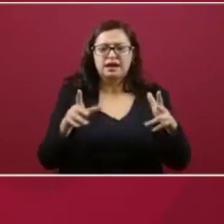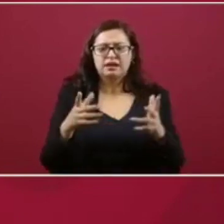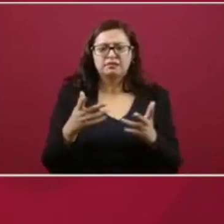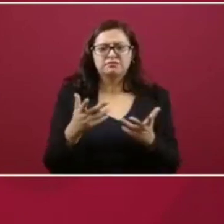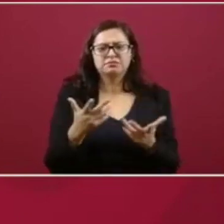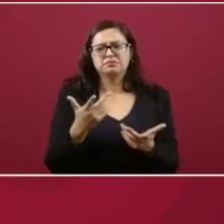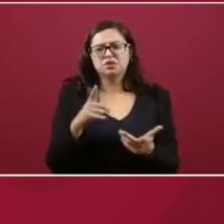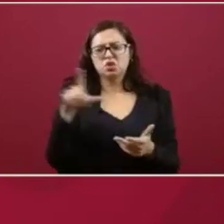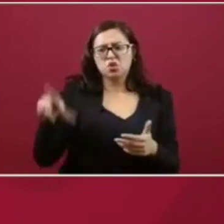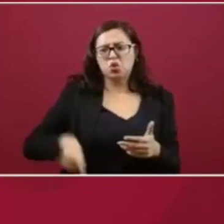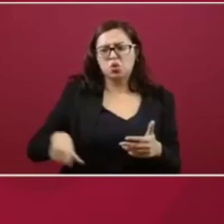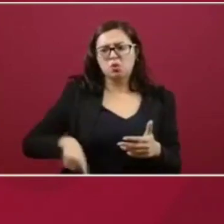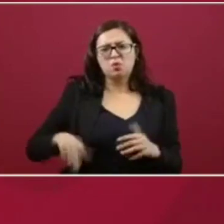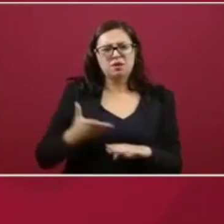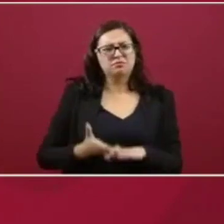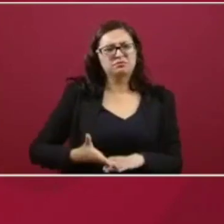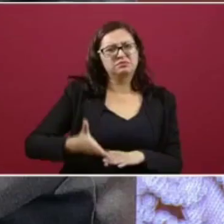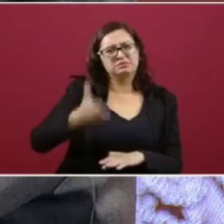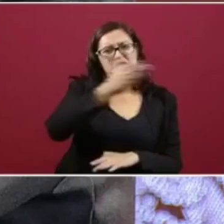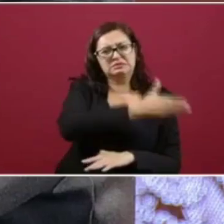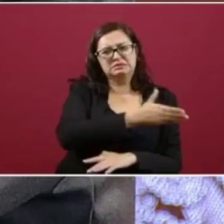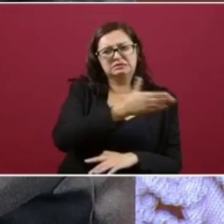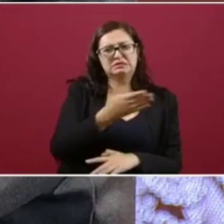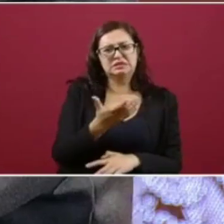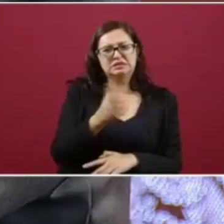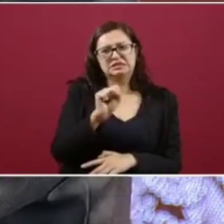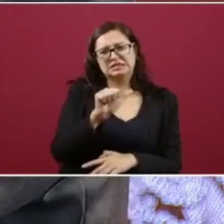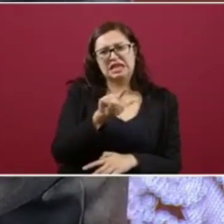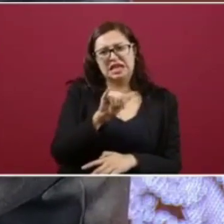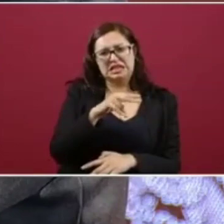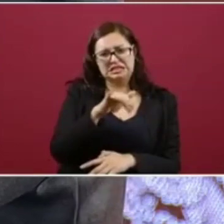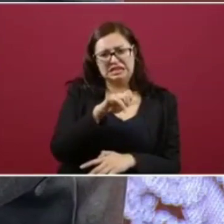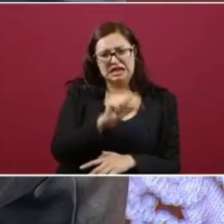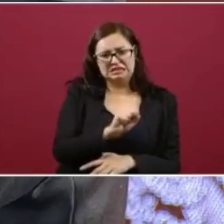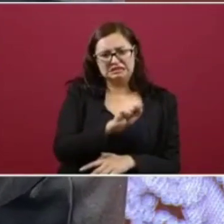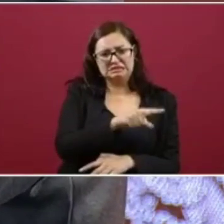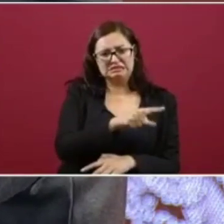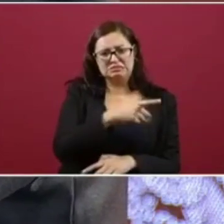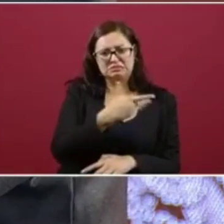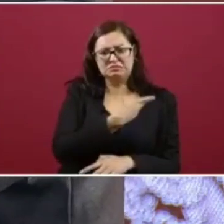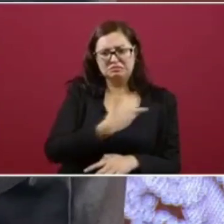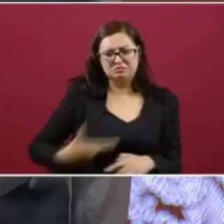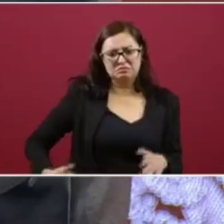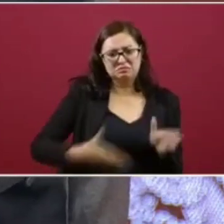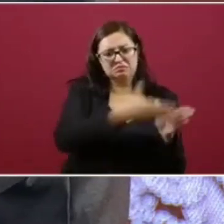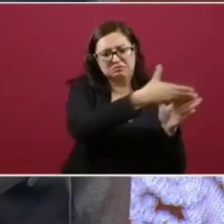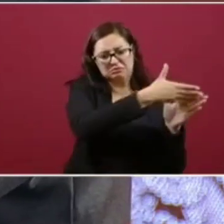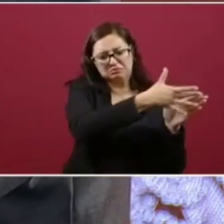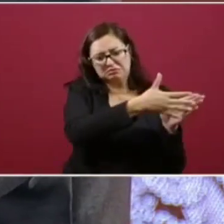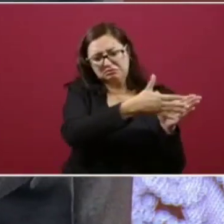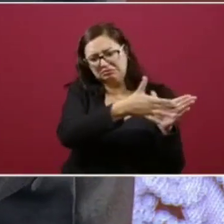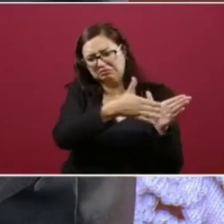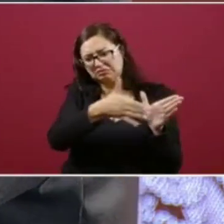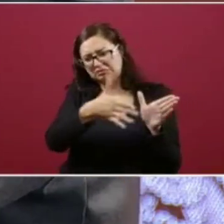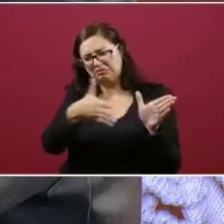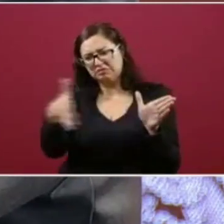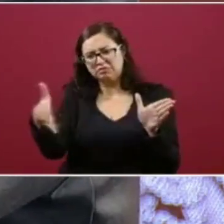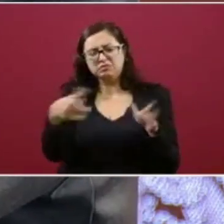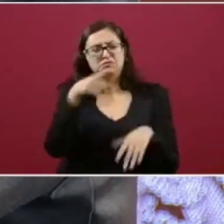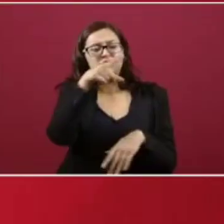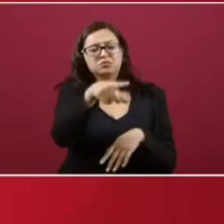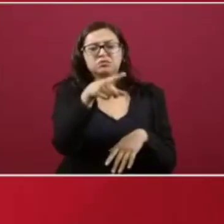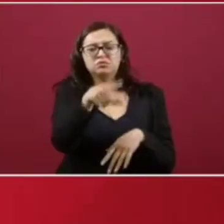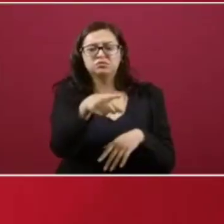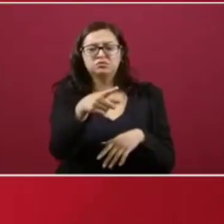en el gobierno de Salinas, que ha procurado no tocar